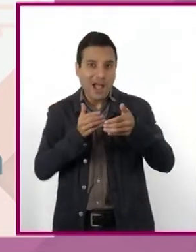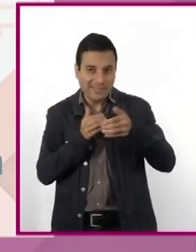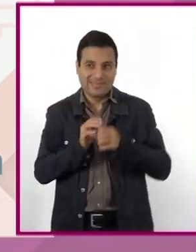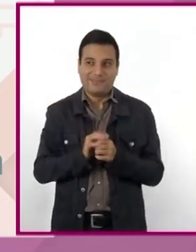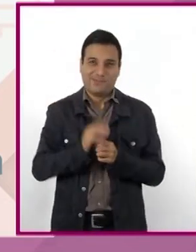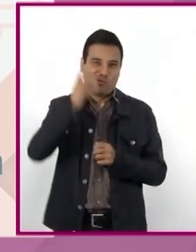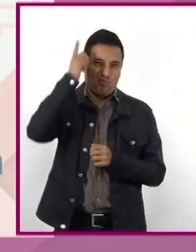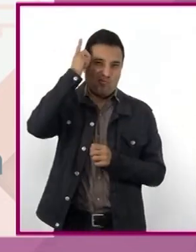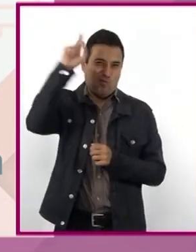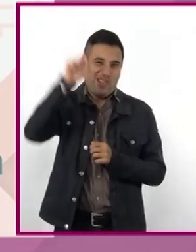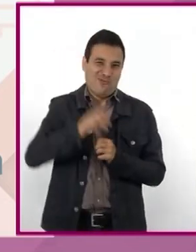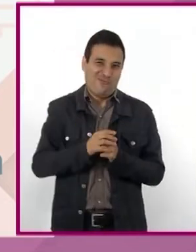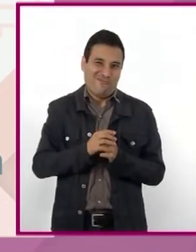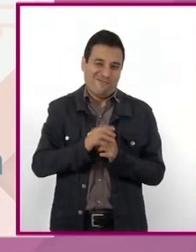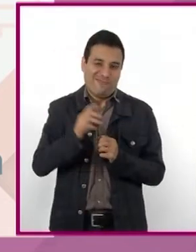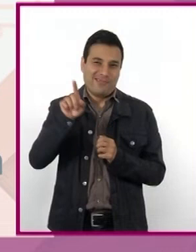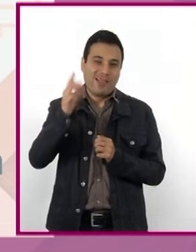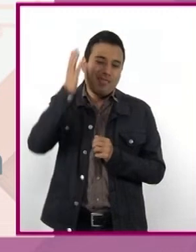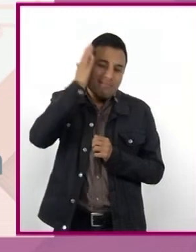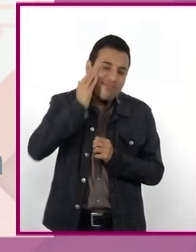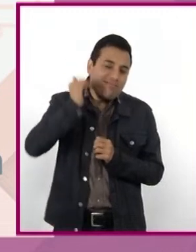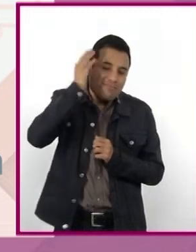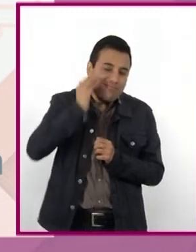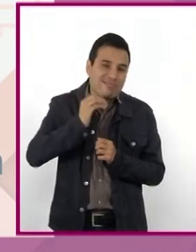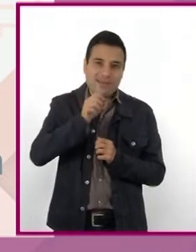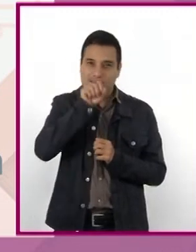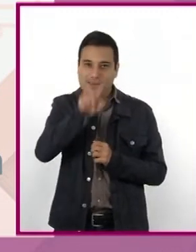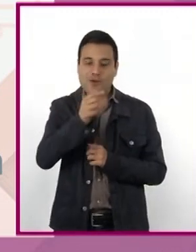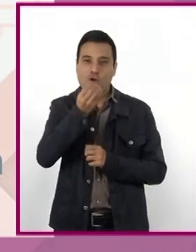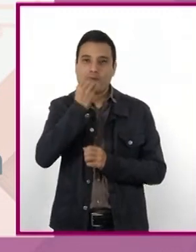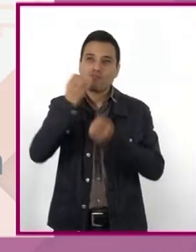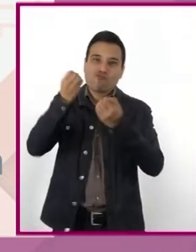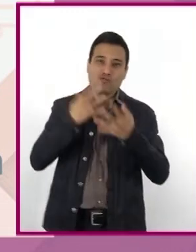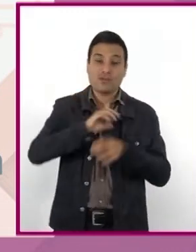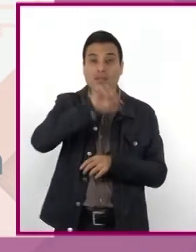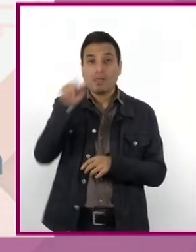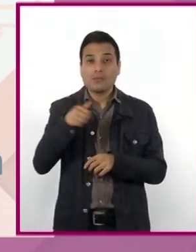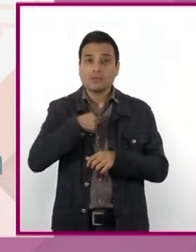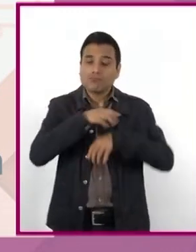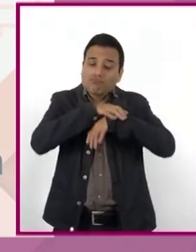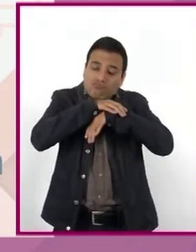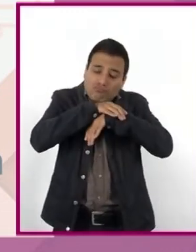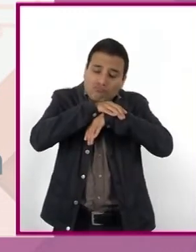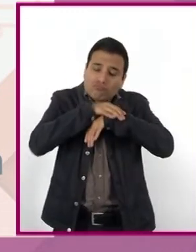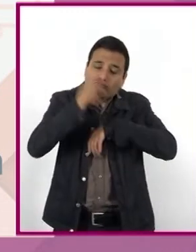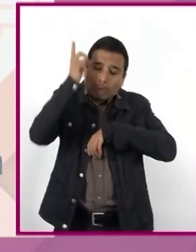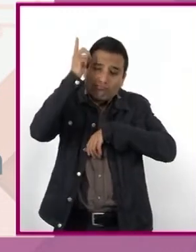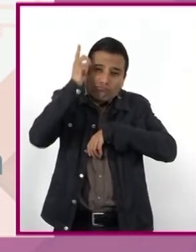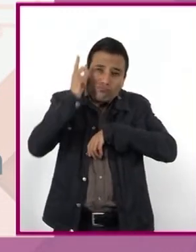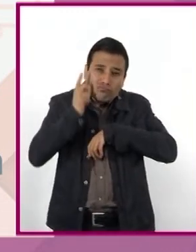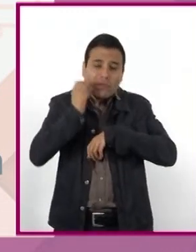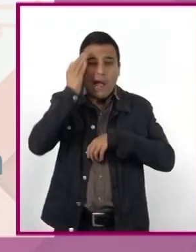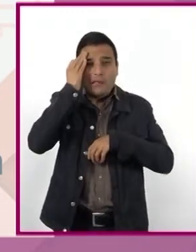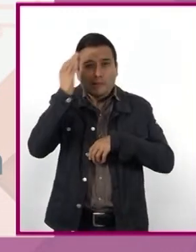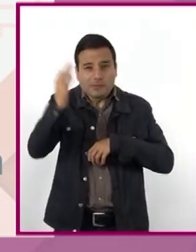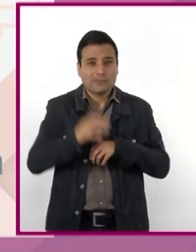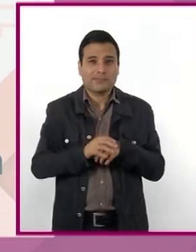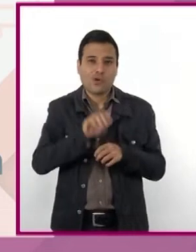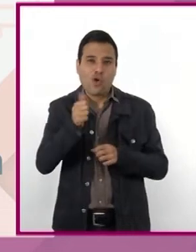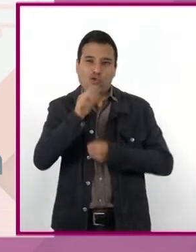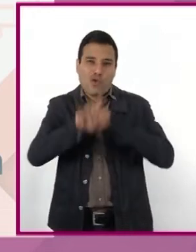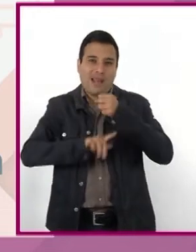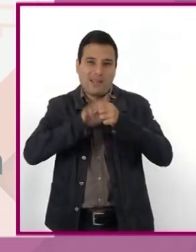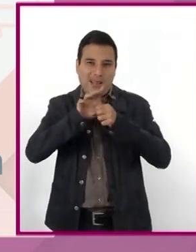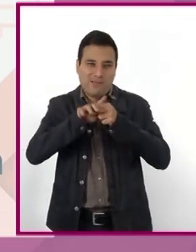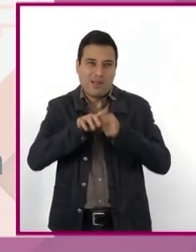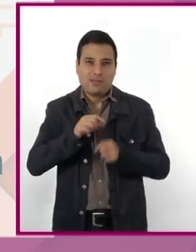su divinidad y alimentado. Estuvo durmiendo un buen tiempo. También trató de jugar con el otro animal que